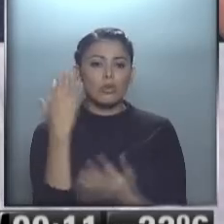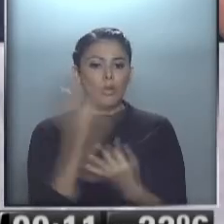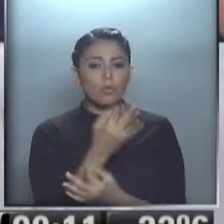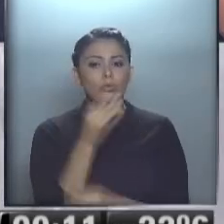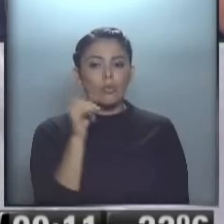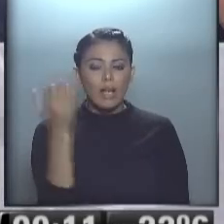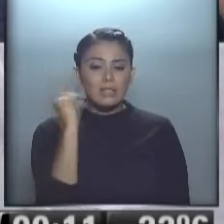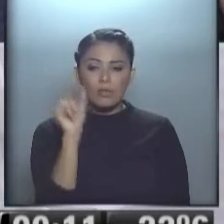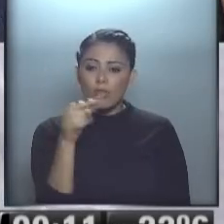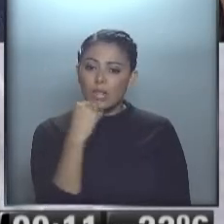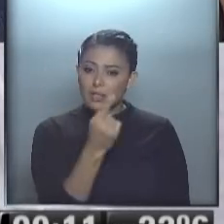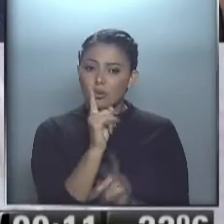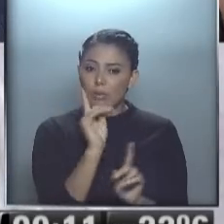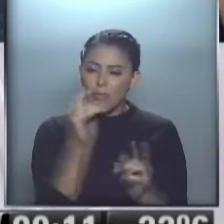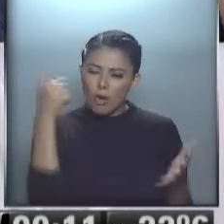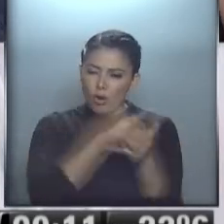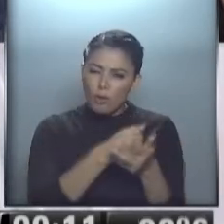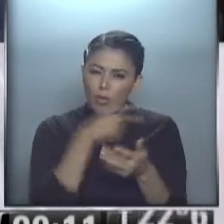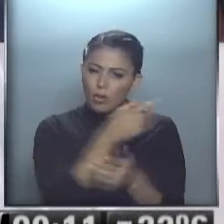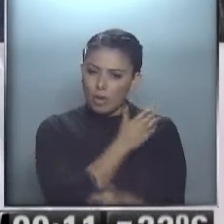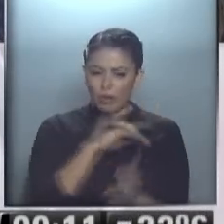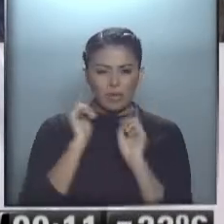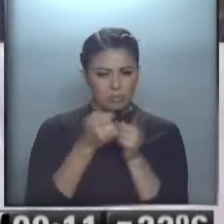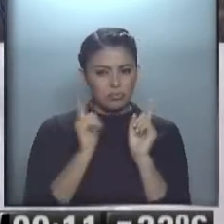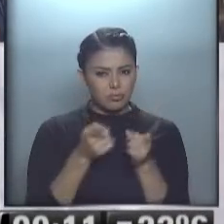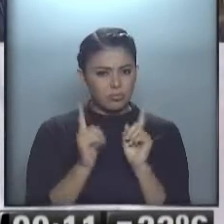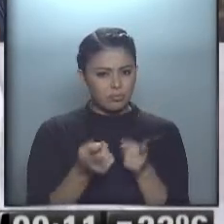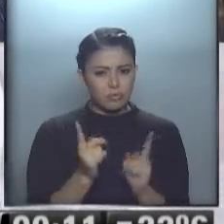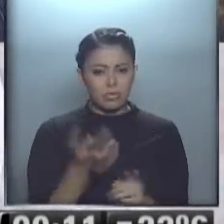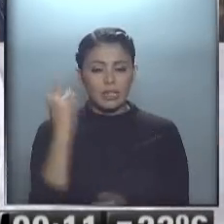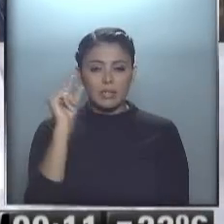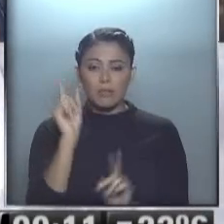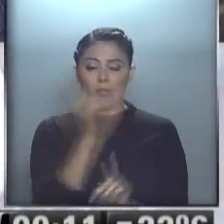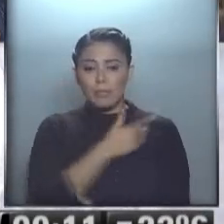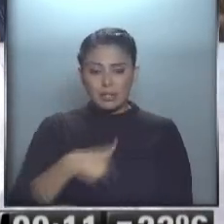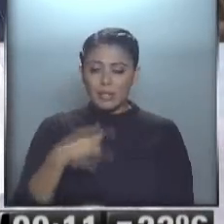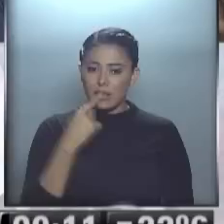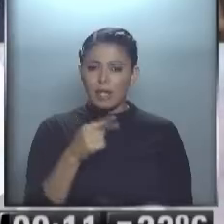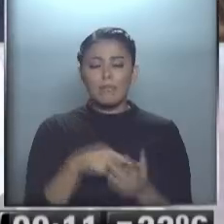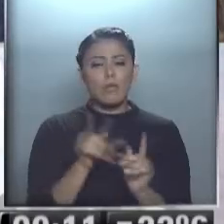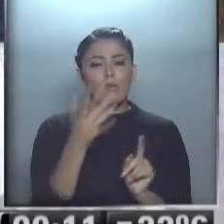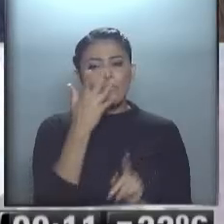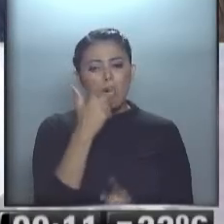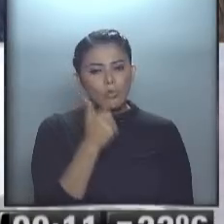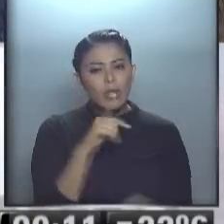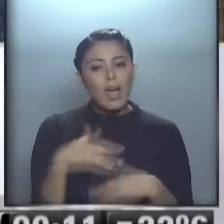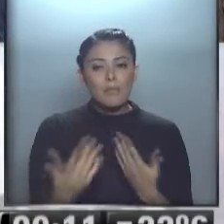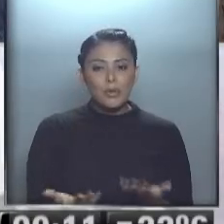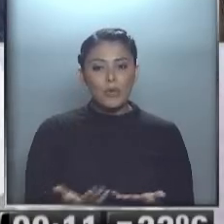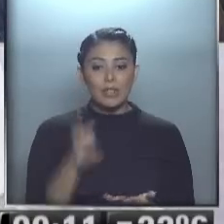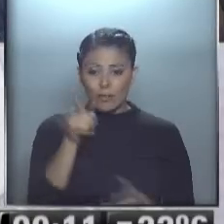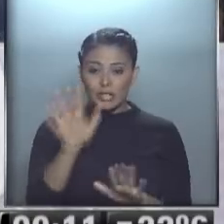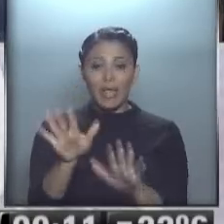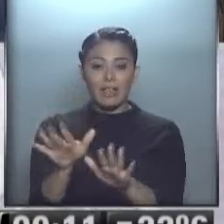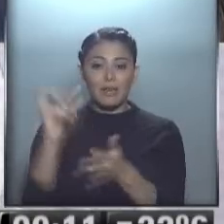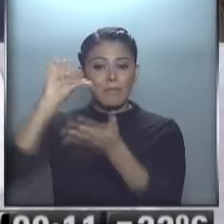verías vos recién acer ese golpe de estado continuado eh que hacía referencia el presidente venezolano para mí me gustaría eh aprovechar que estás